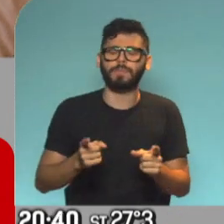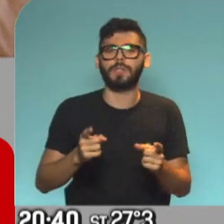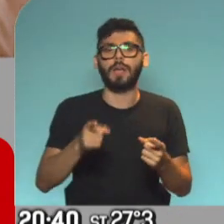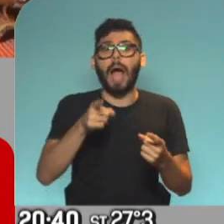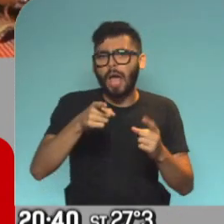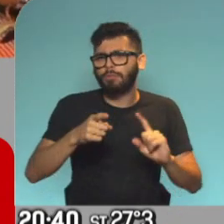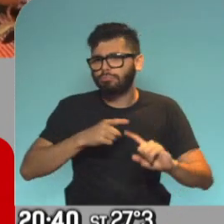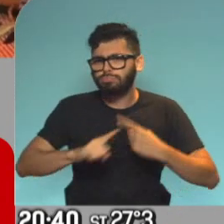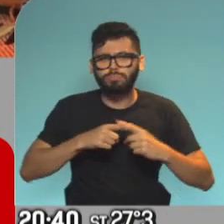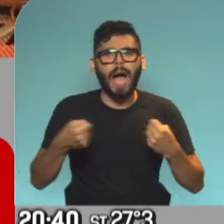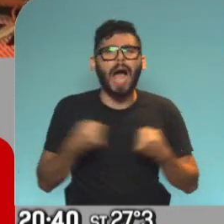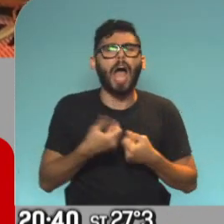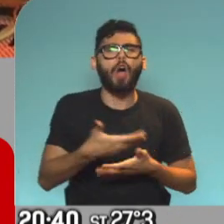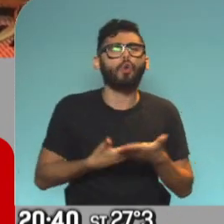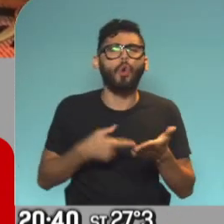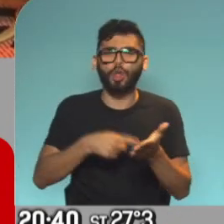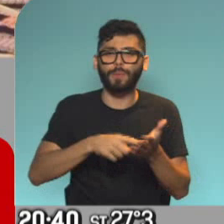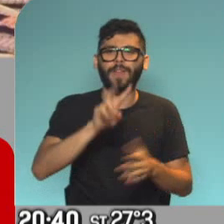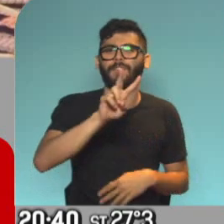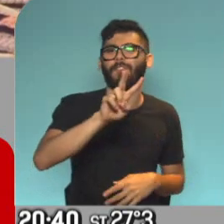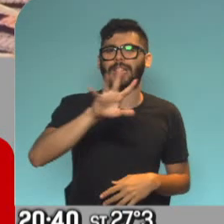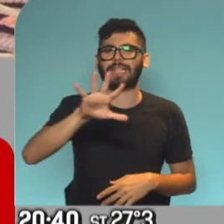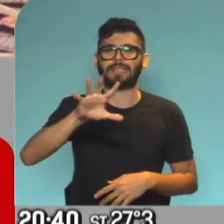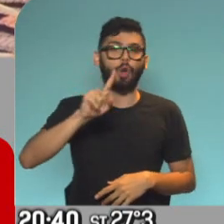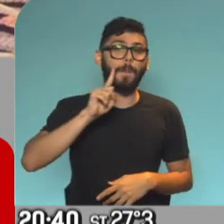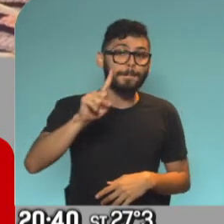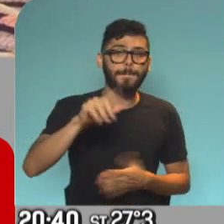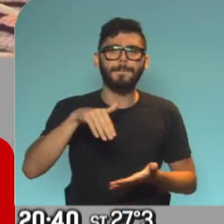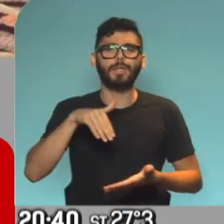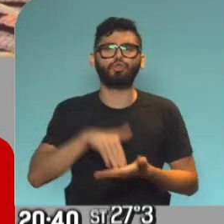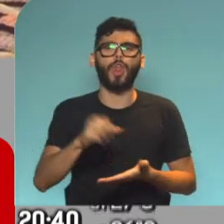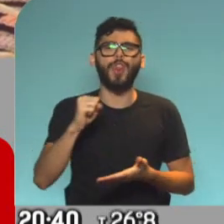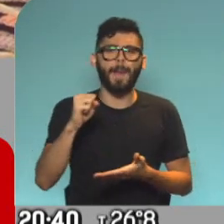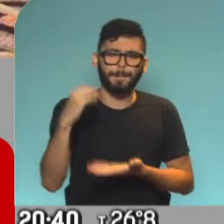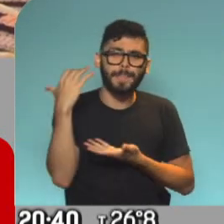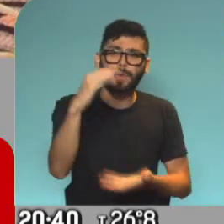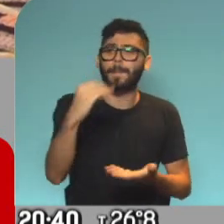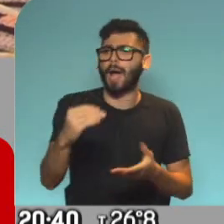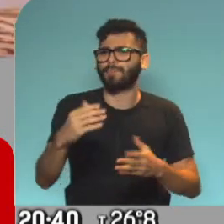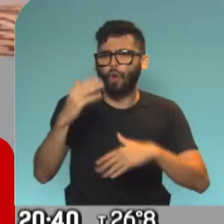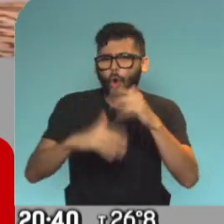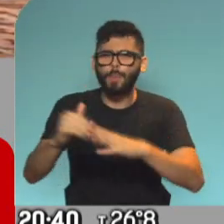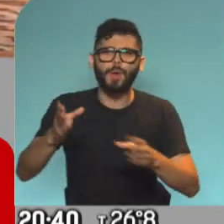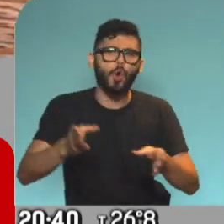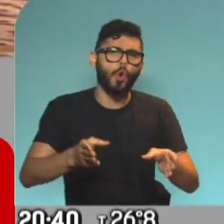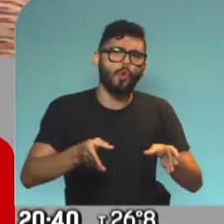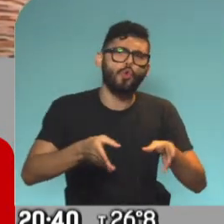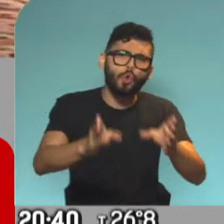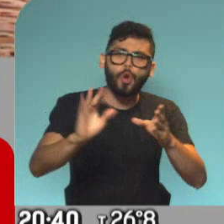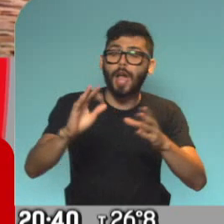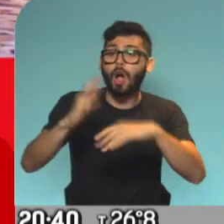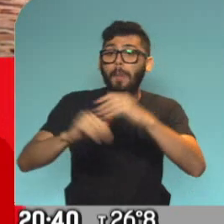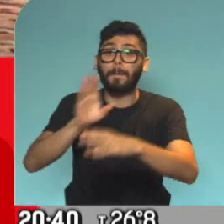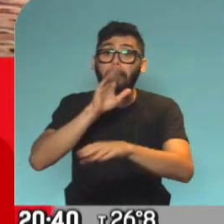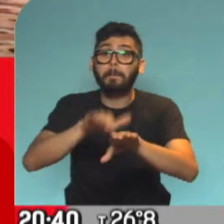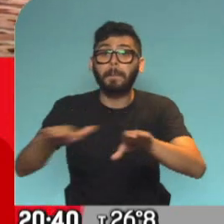acuerdos por una suma de 25.000 millones de pesos entre obras, rutas, obras que hubo que